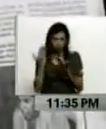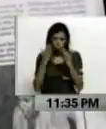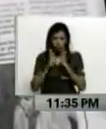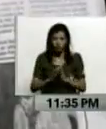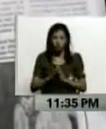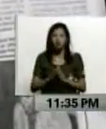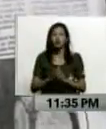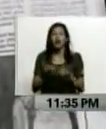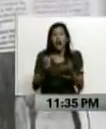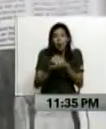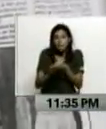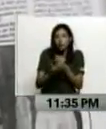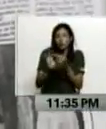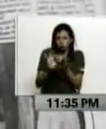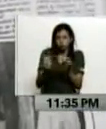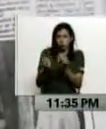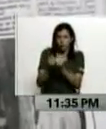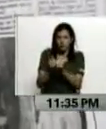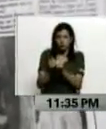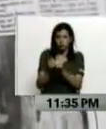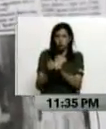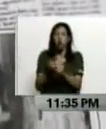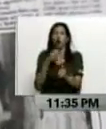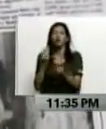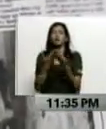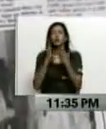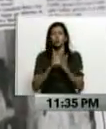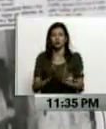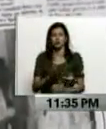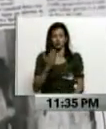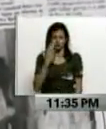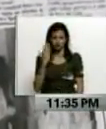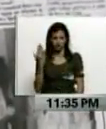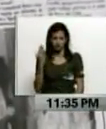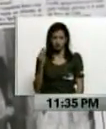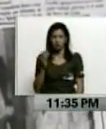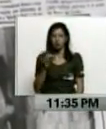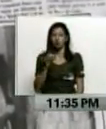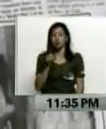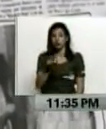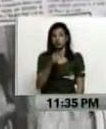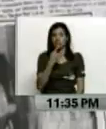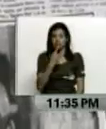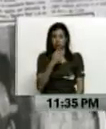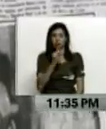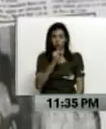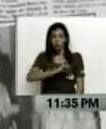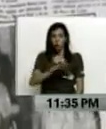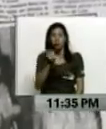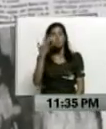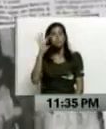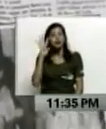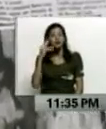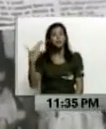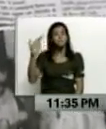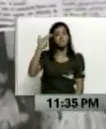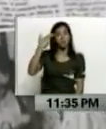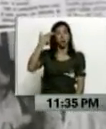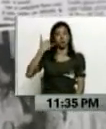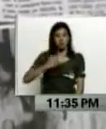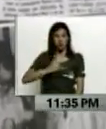familiares y compañeros de estudio del joven Francisco Javier divon guill de quien la policía informó hubiese